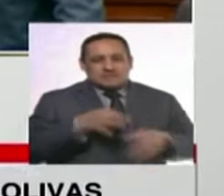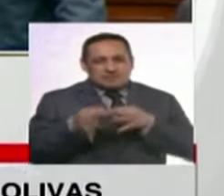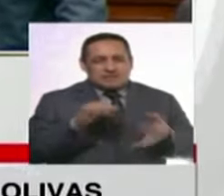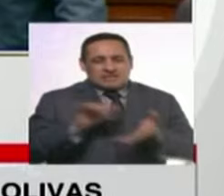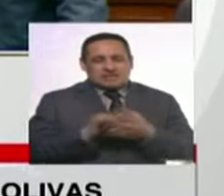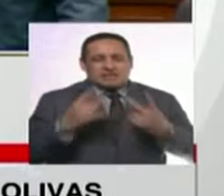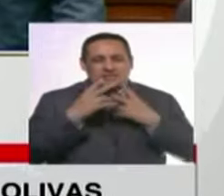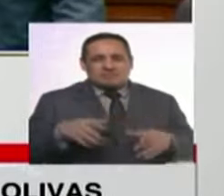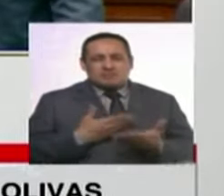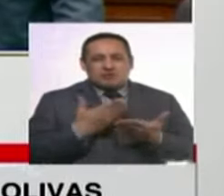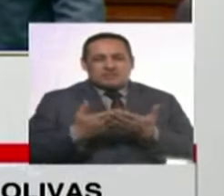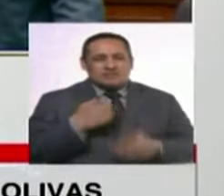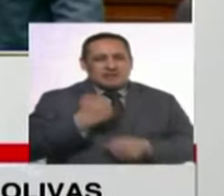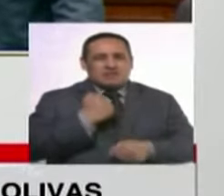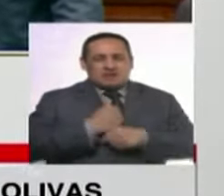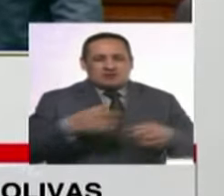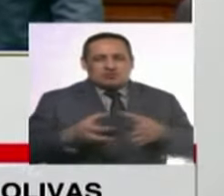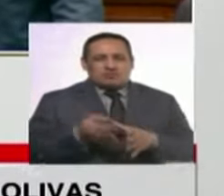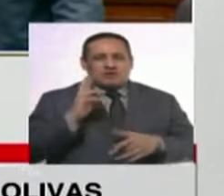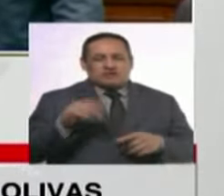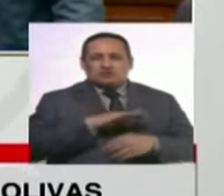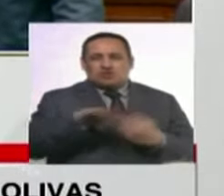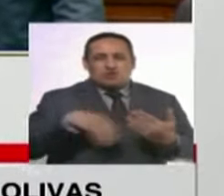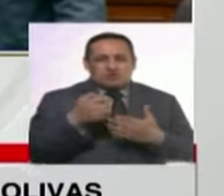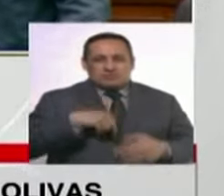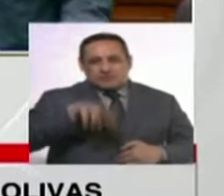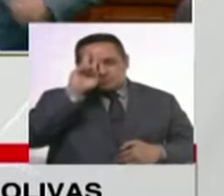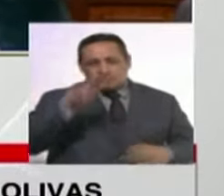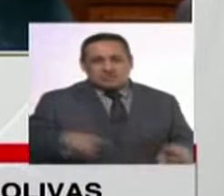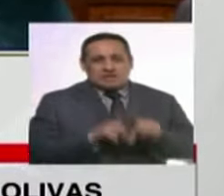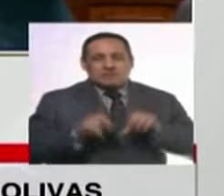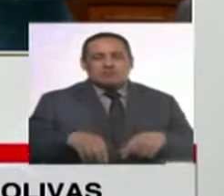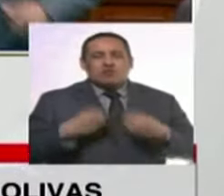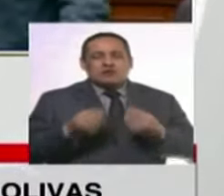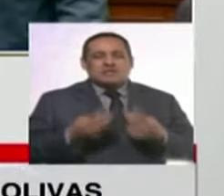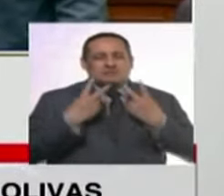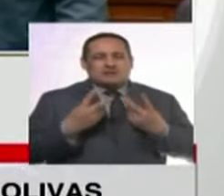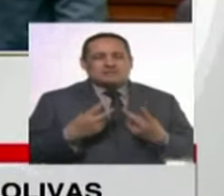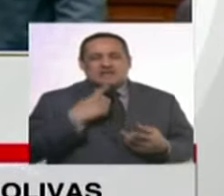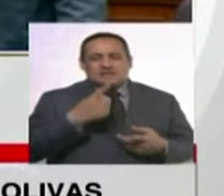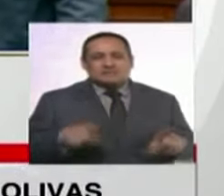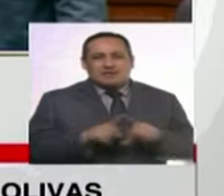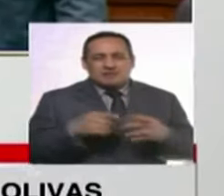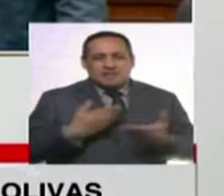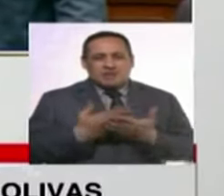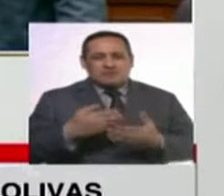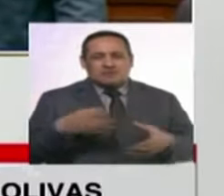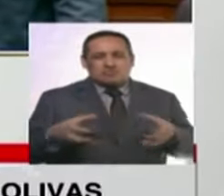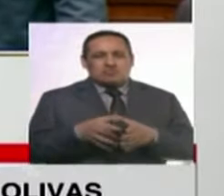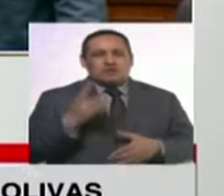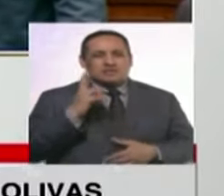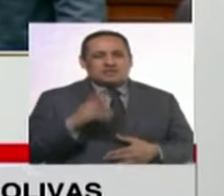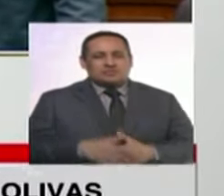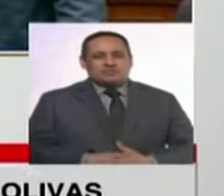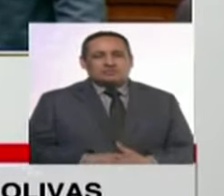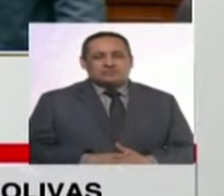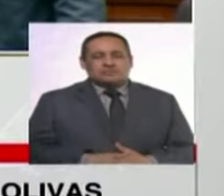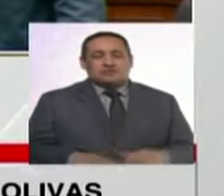habla de que se campea campea la delincuencia en toda la república Pero por qué pues campea la delincuencia